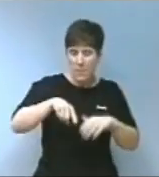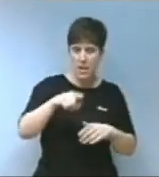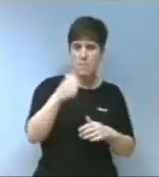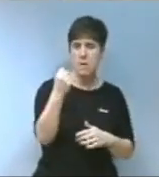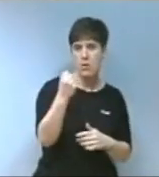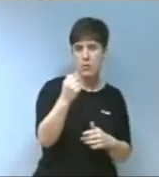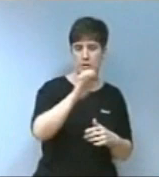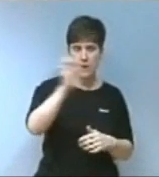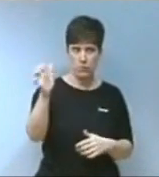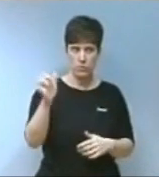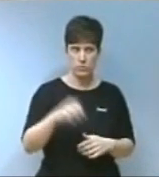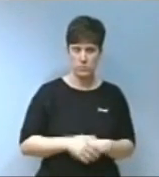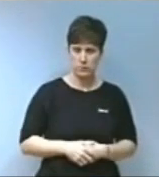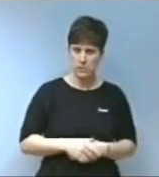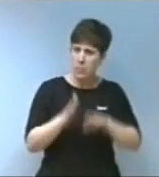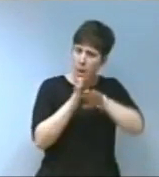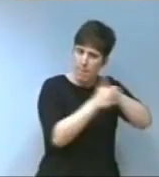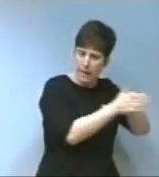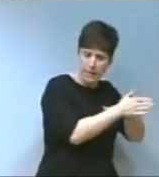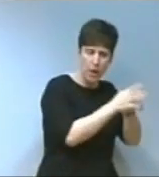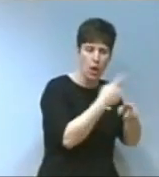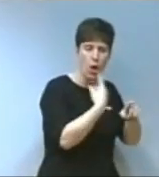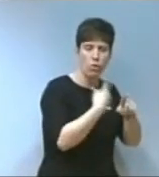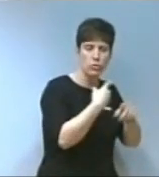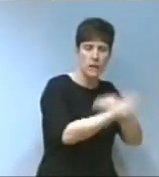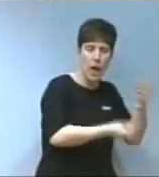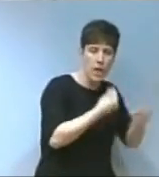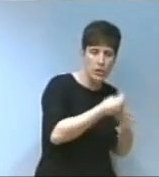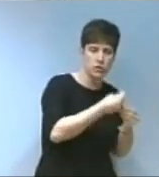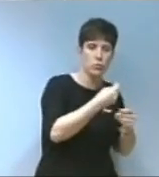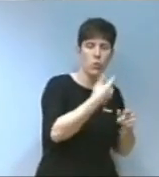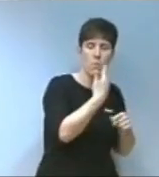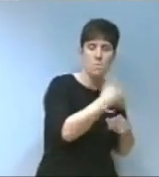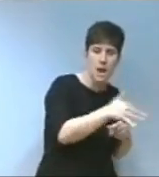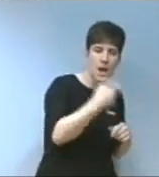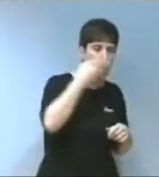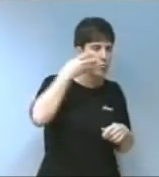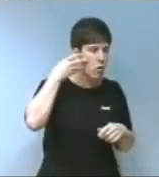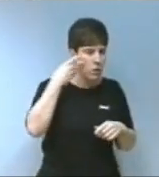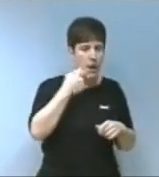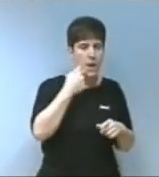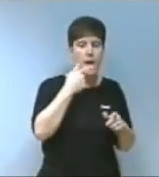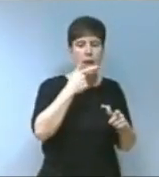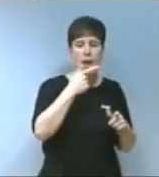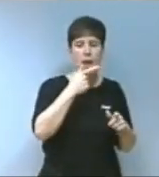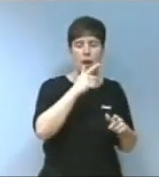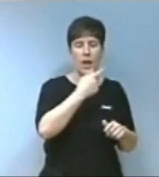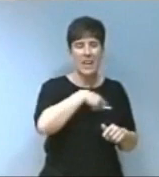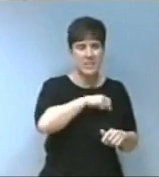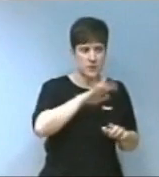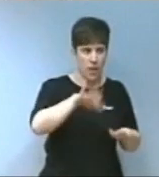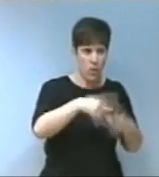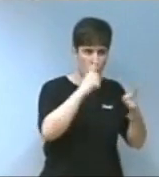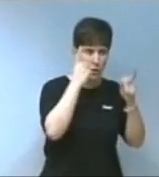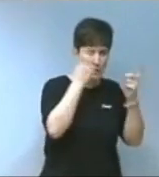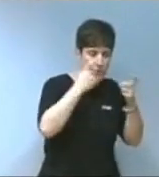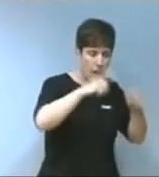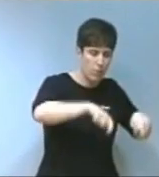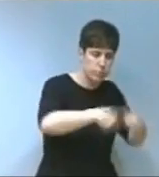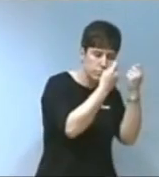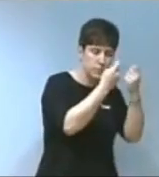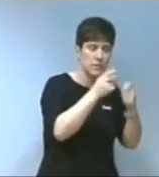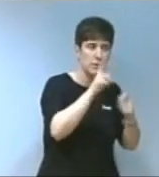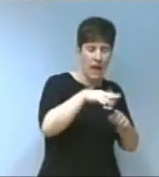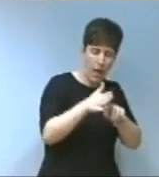Vamos a dejar a un lado todo lo que ha hecho mal Torra. Vamos a dejar a un lado el golpe de Estado, incitar a la violencia. Vamos a dejar a un lado qué hacía el